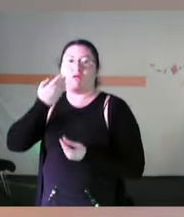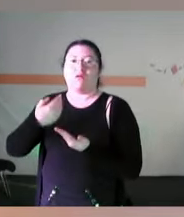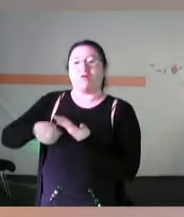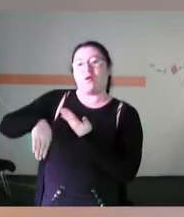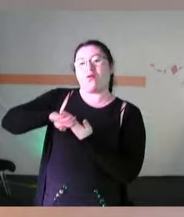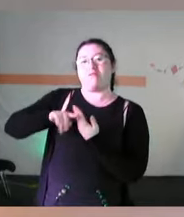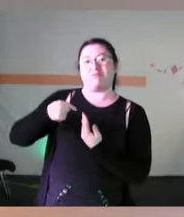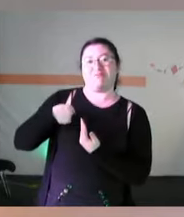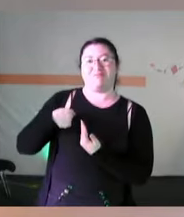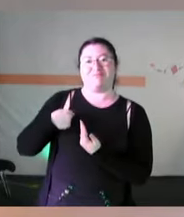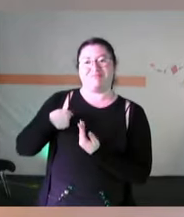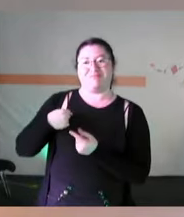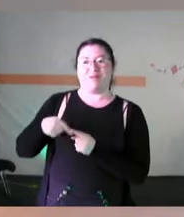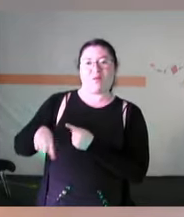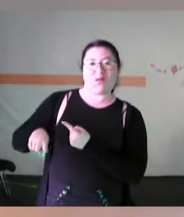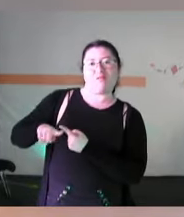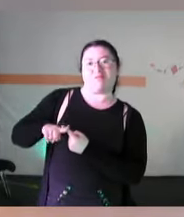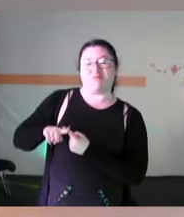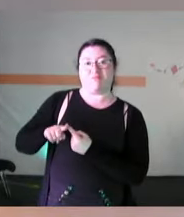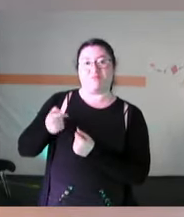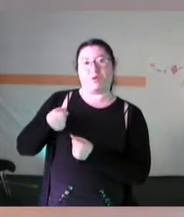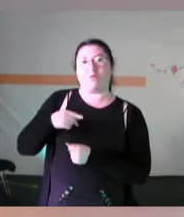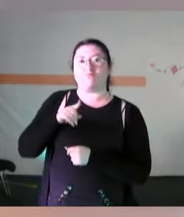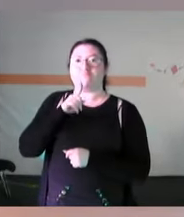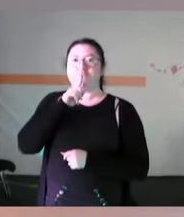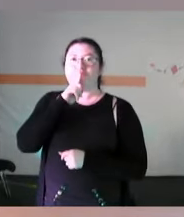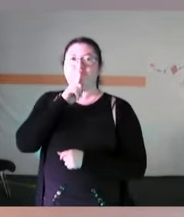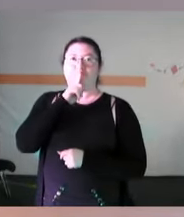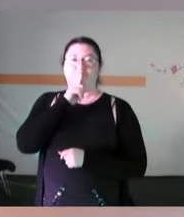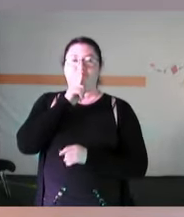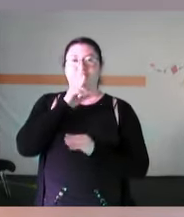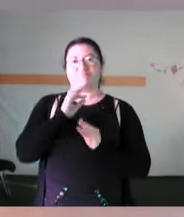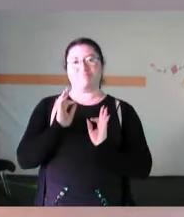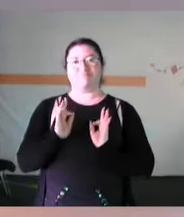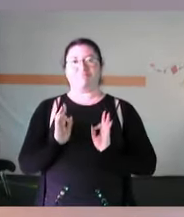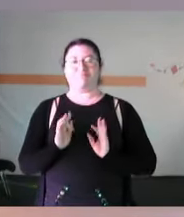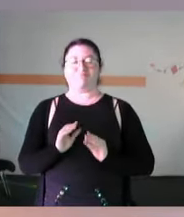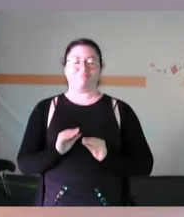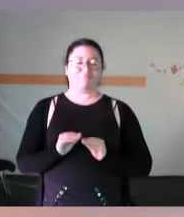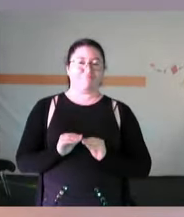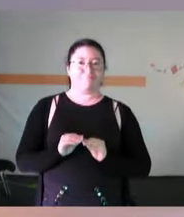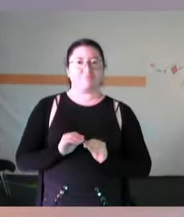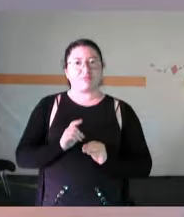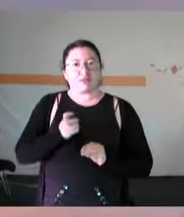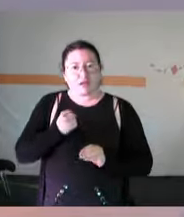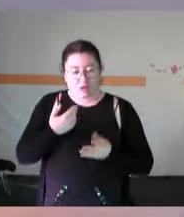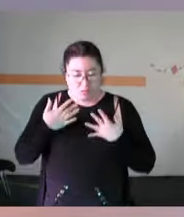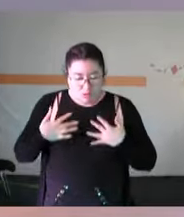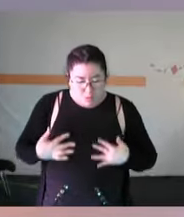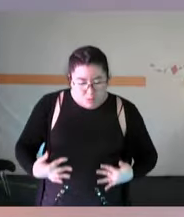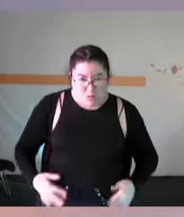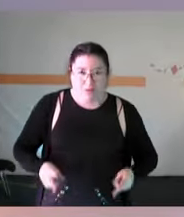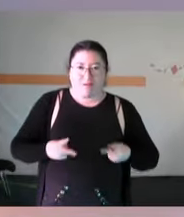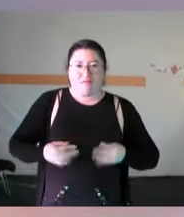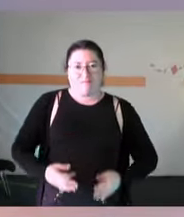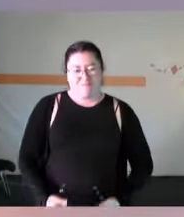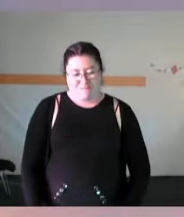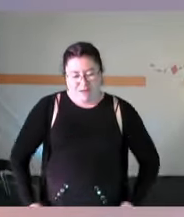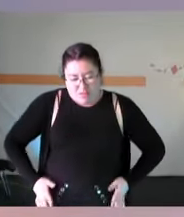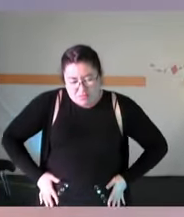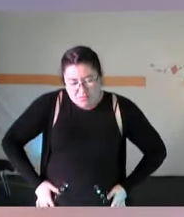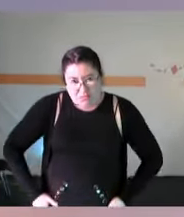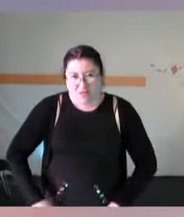cosas horribles. Y entonces, mientras más calladitas estemos y mientras más larga sea nuestra falda y mientras más